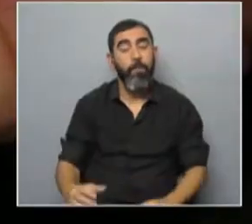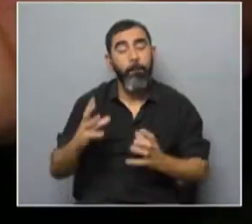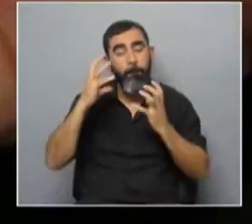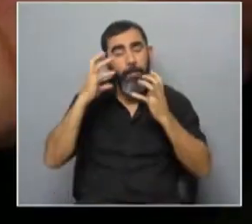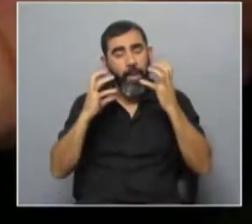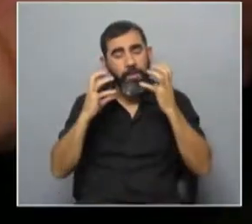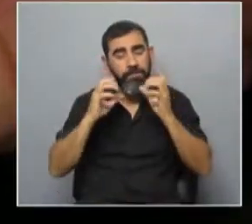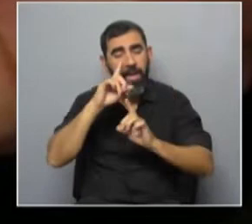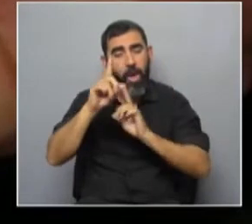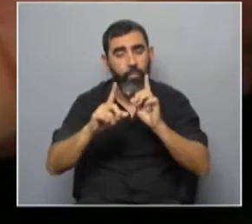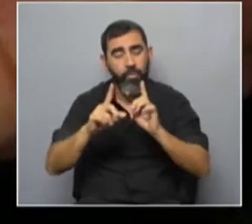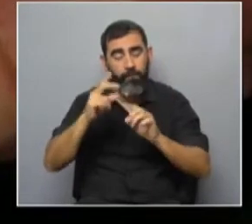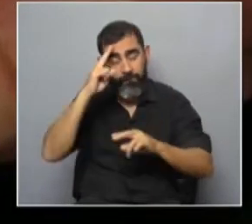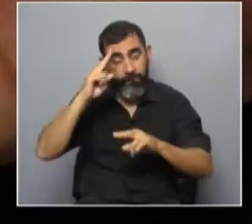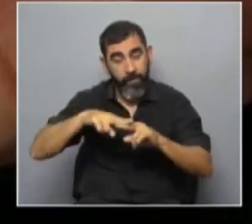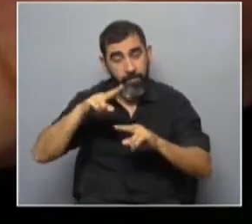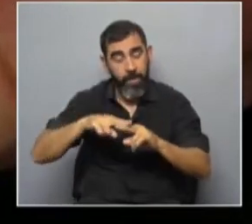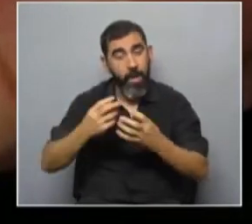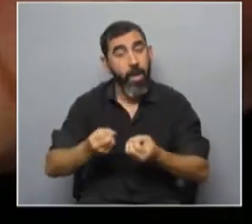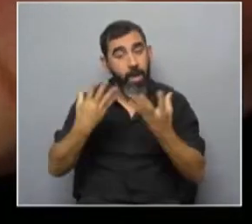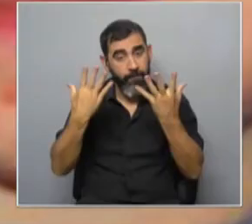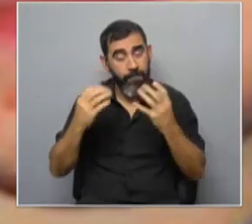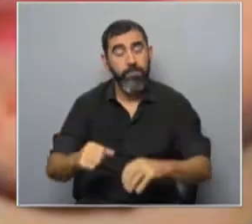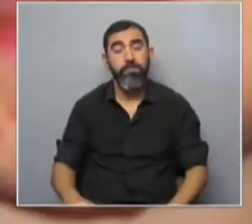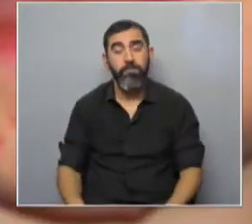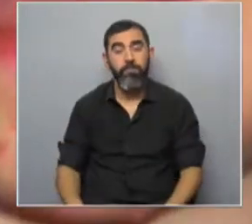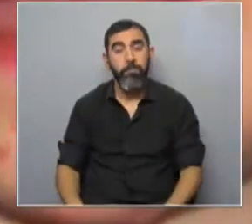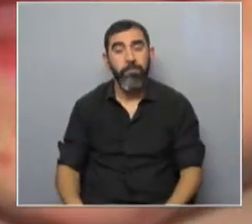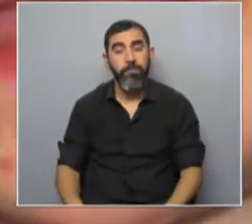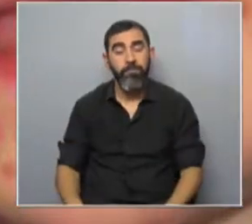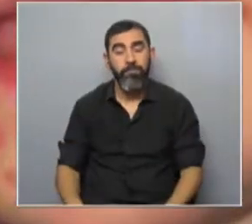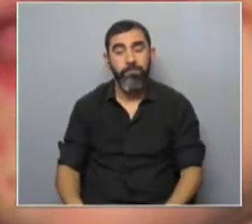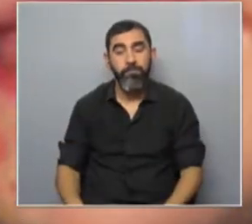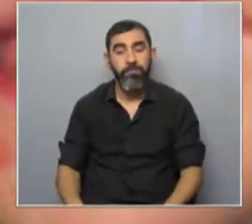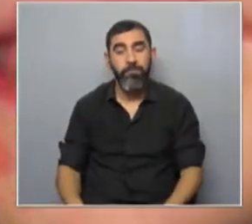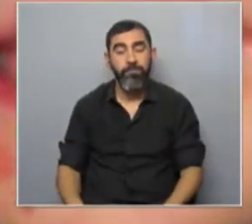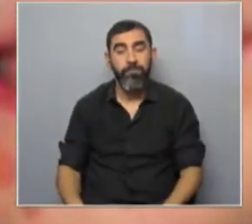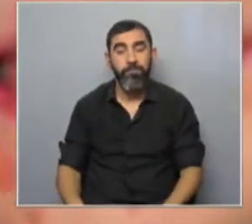parálisis del tipo agudas, flácidas agudas, mielitis flácidas agudas.